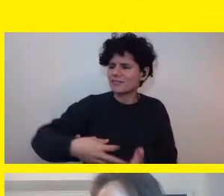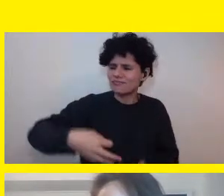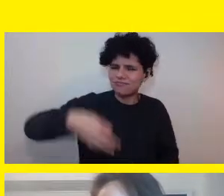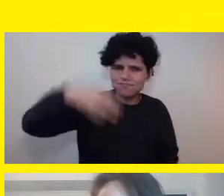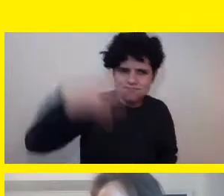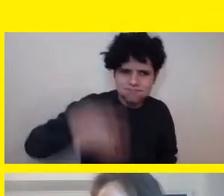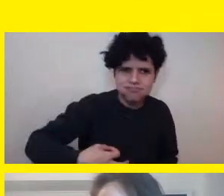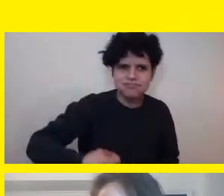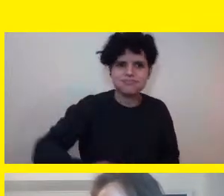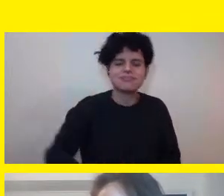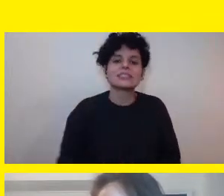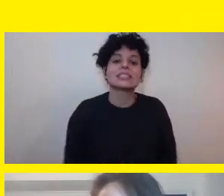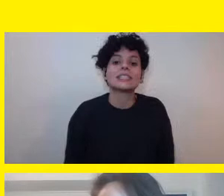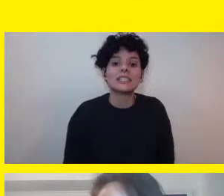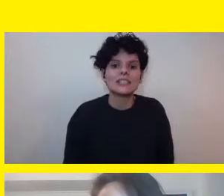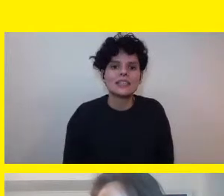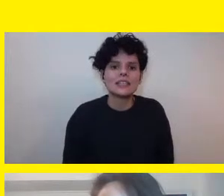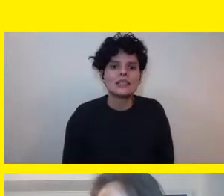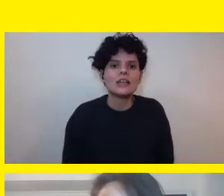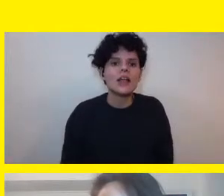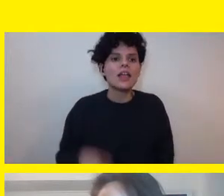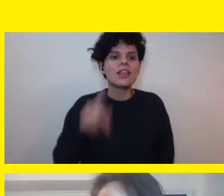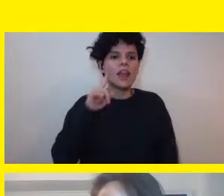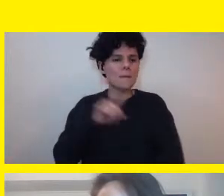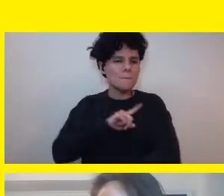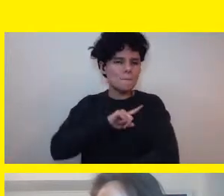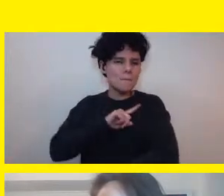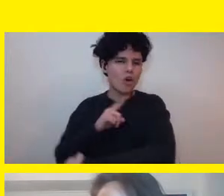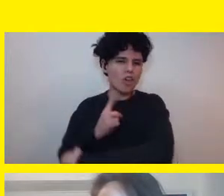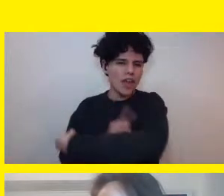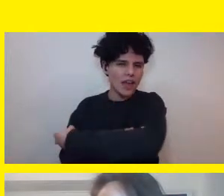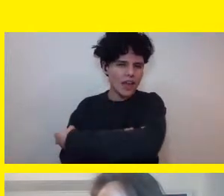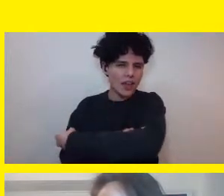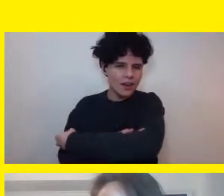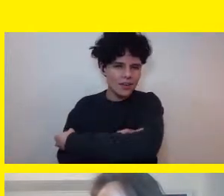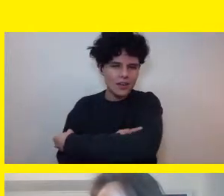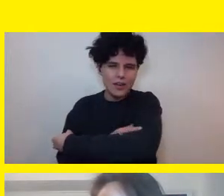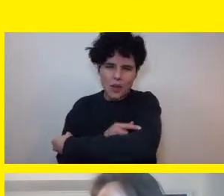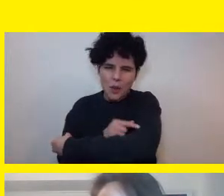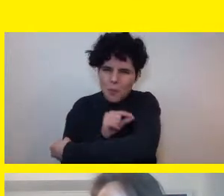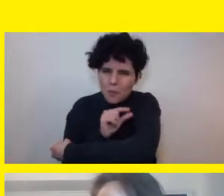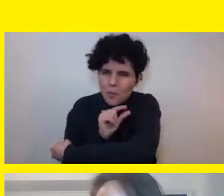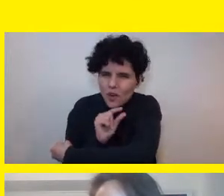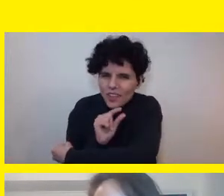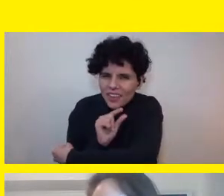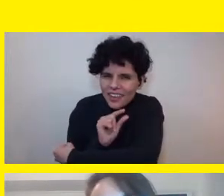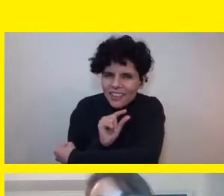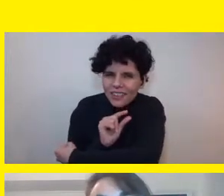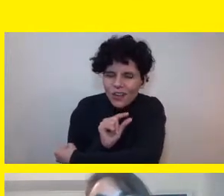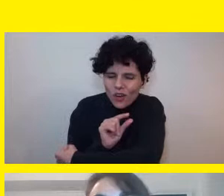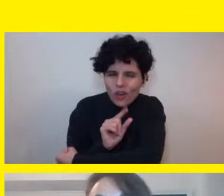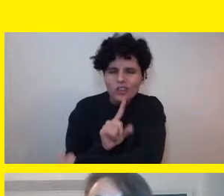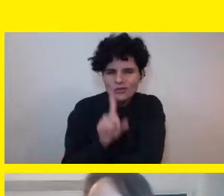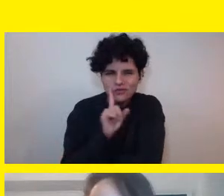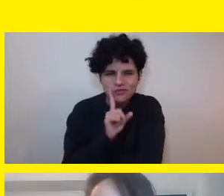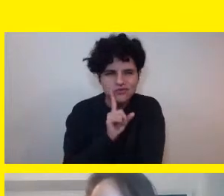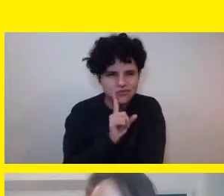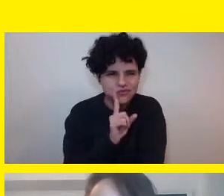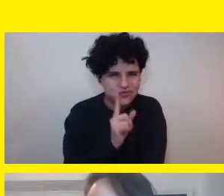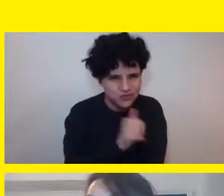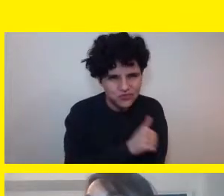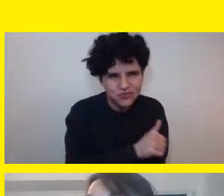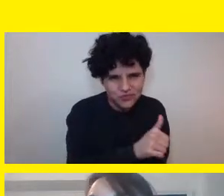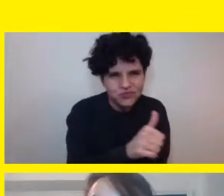todos tenemos un poquito de poder, dijiste, ¿ya? Esta historia demuestra que todos tenemos un poquito de